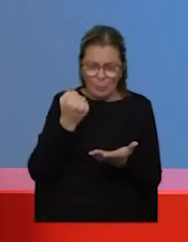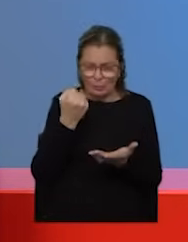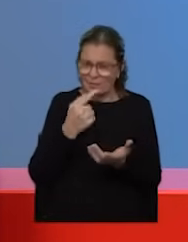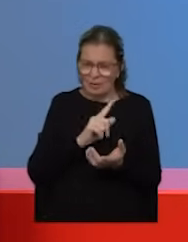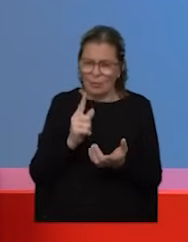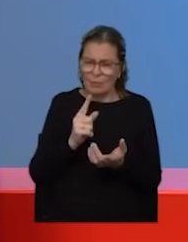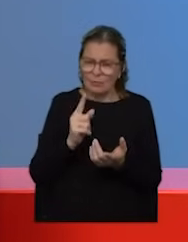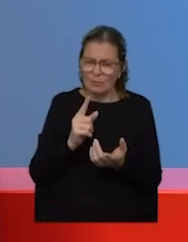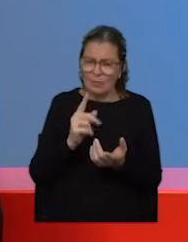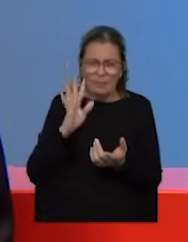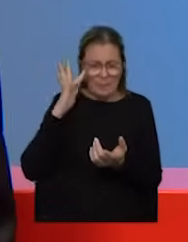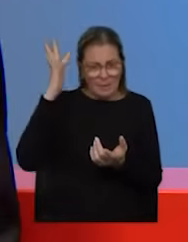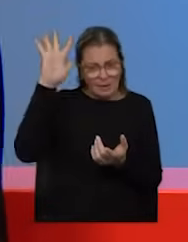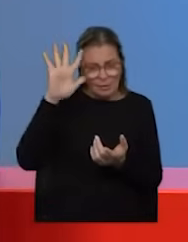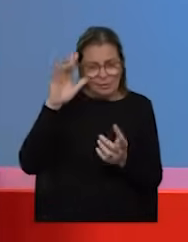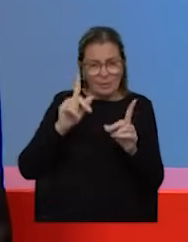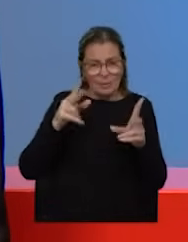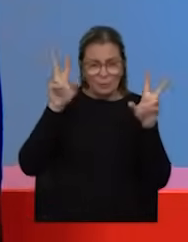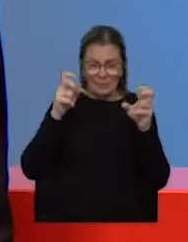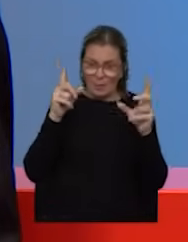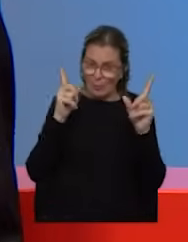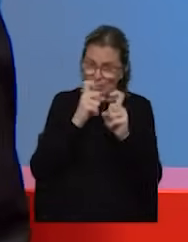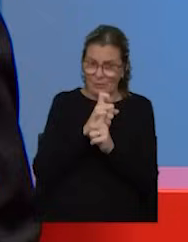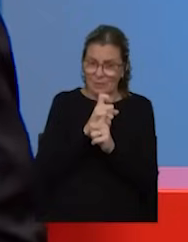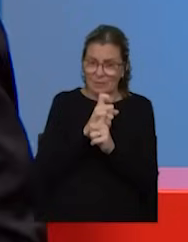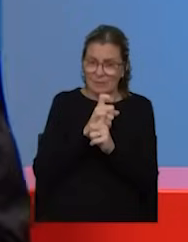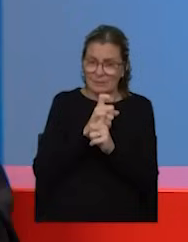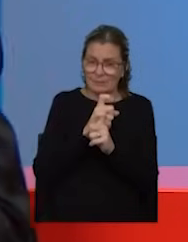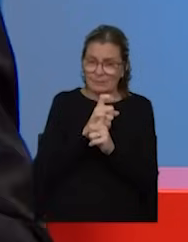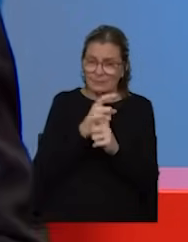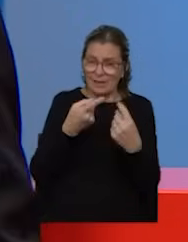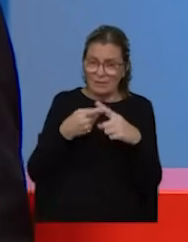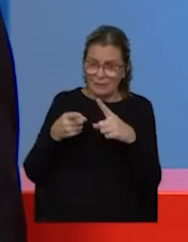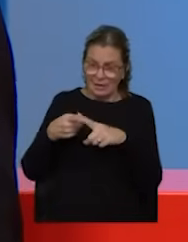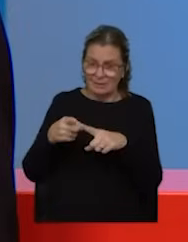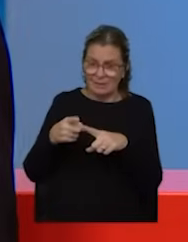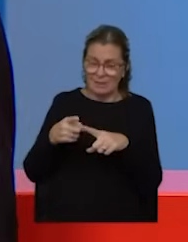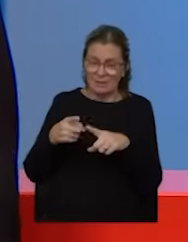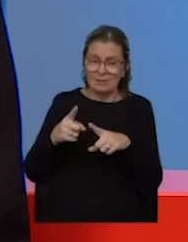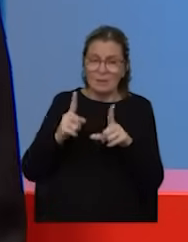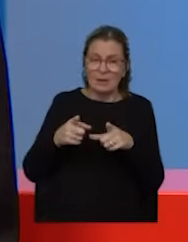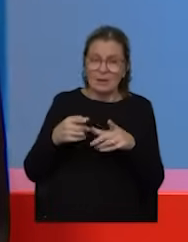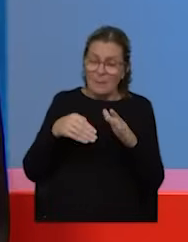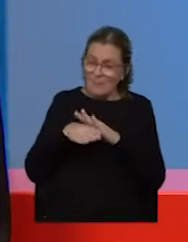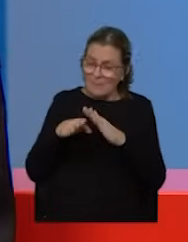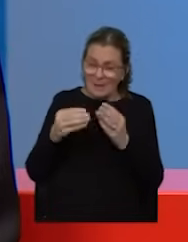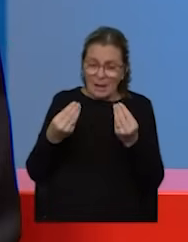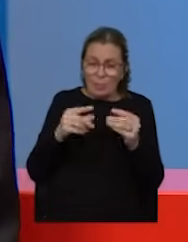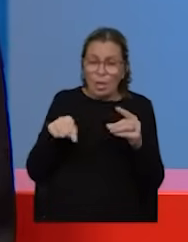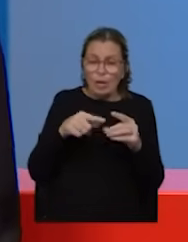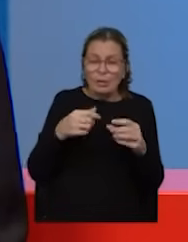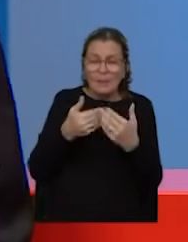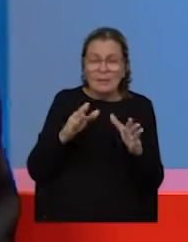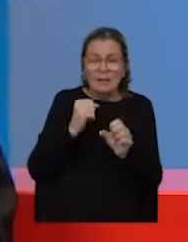porque me imagino que también es un tema difícil y multicausal a la hora de de abordar sí un